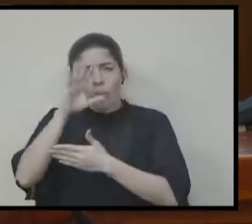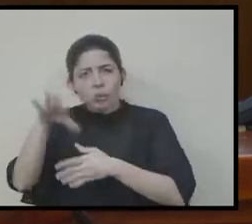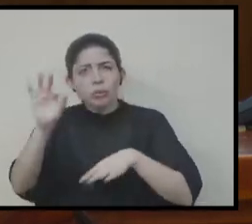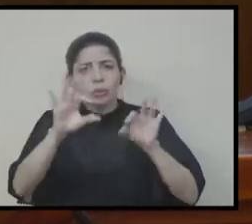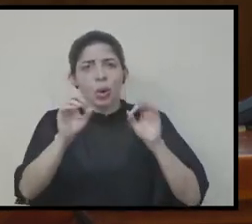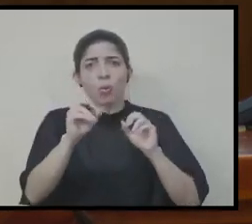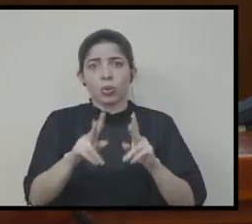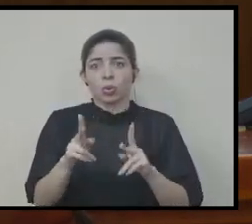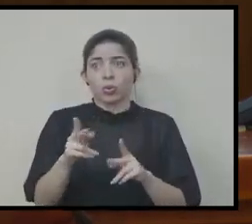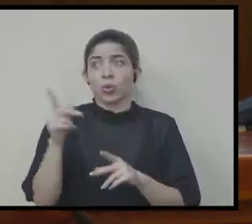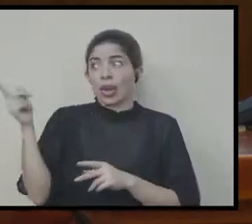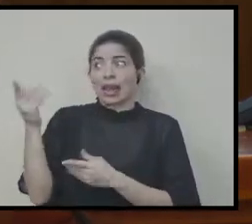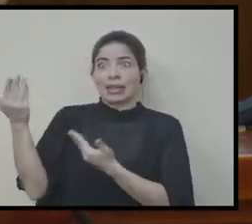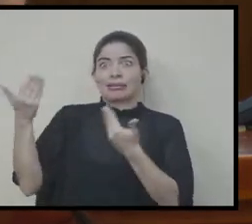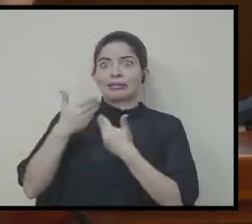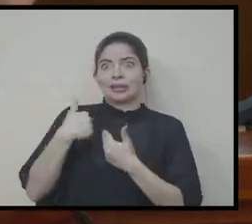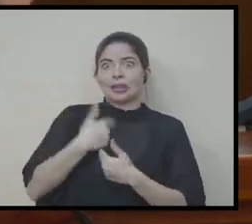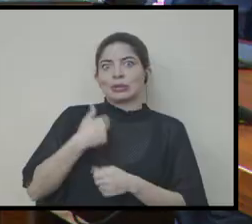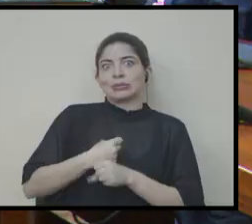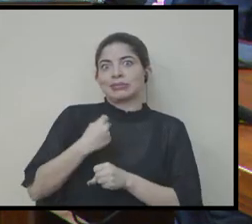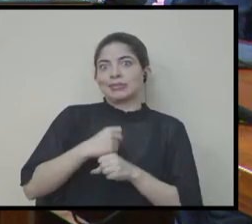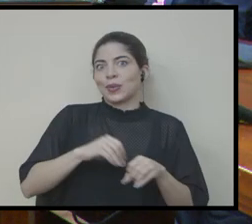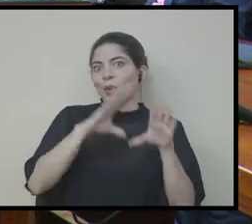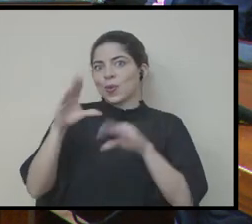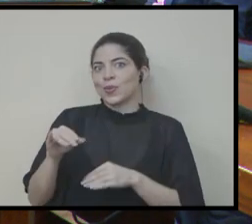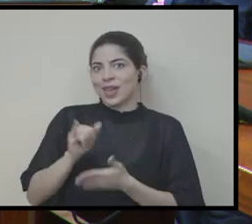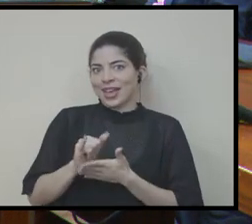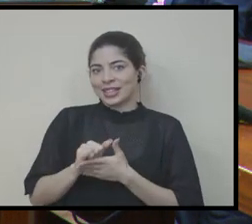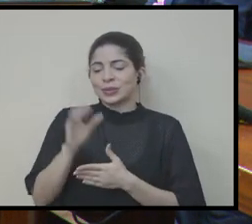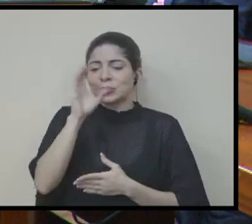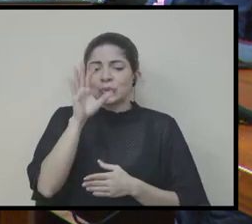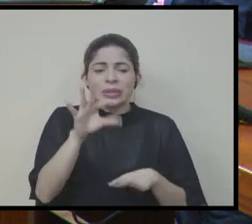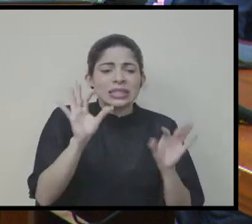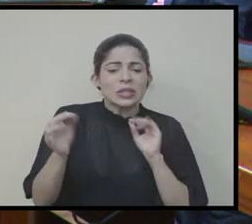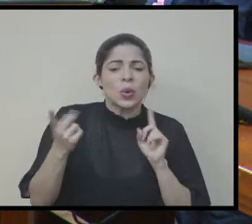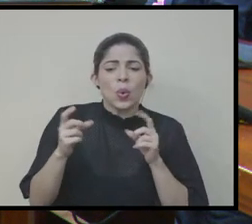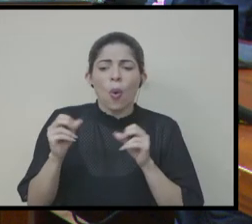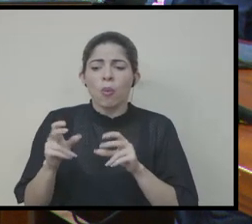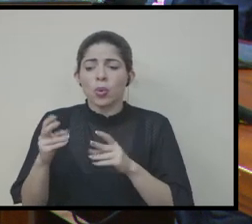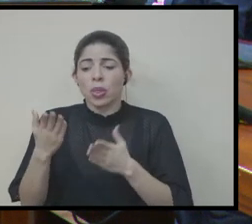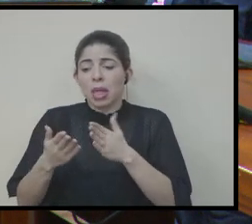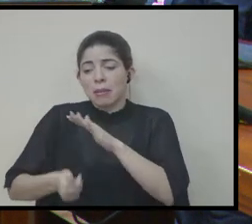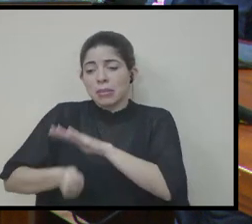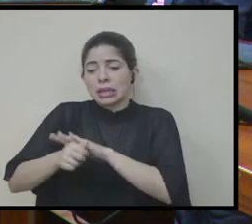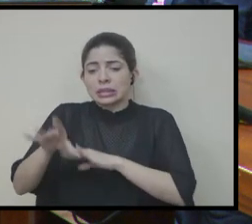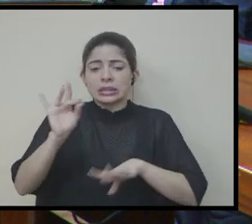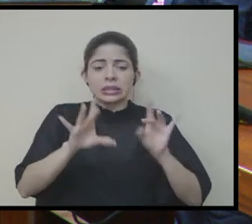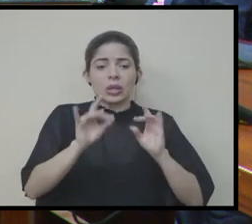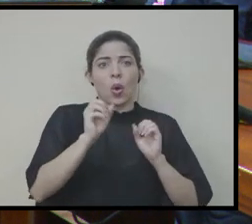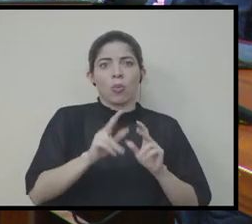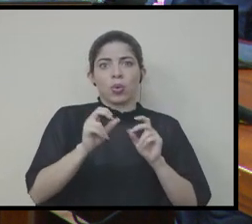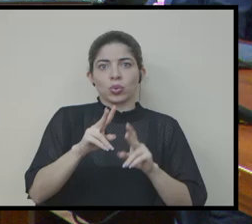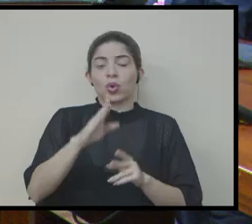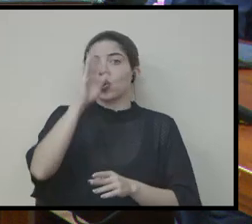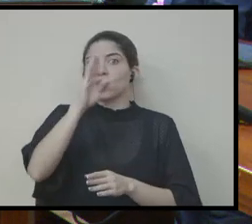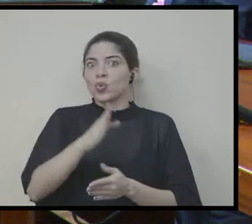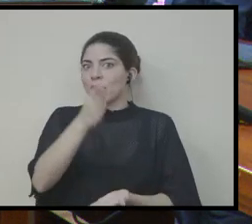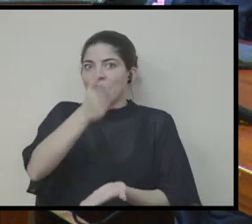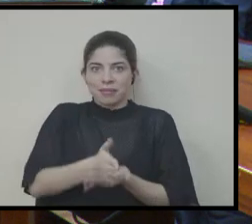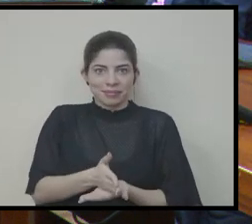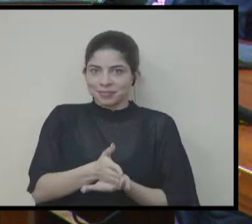él nos tiene sentados trabajando en eso todo el día, encontrando oportunidades en la oscuridad, sin dejar de pedalear nunca,